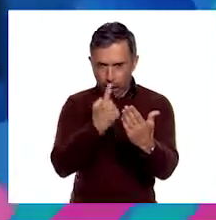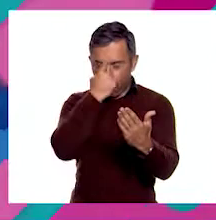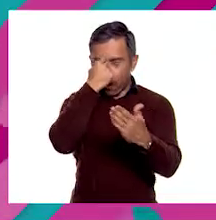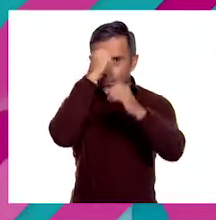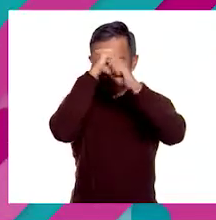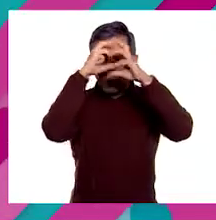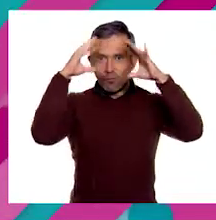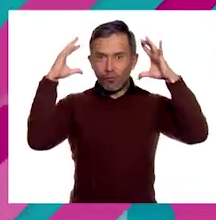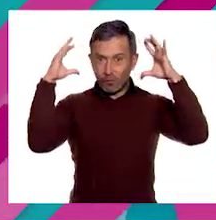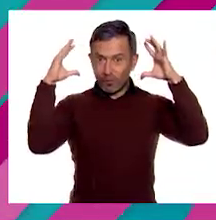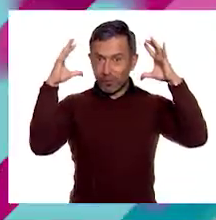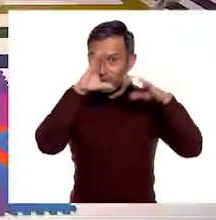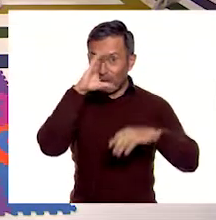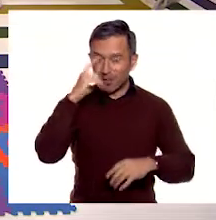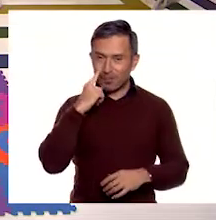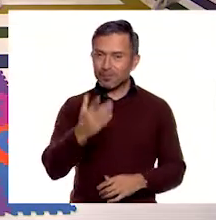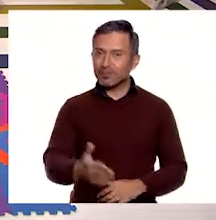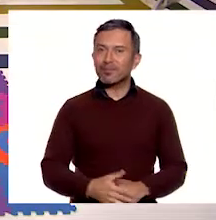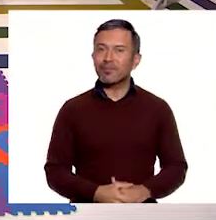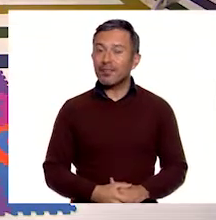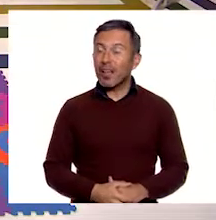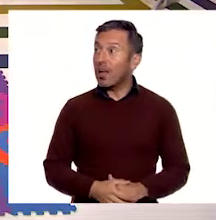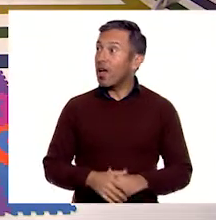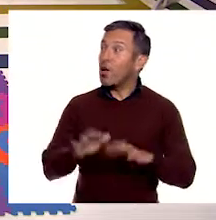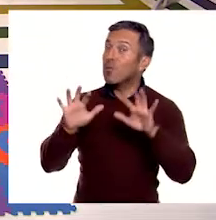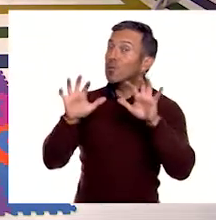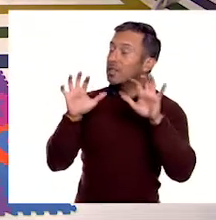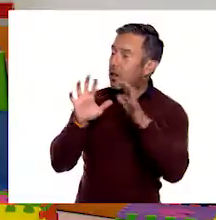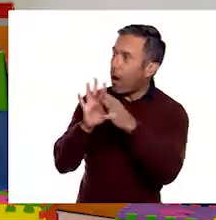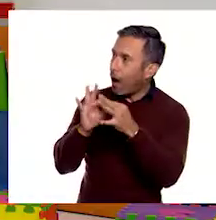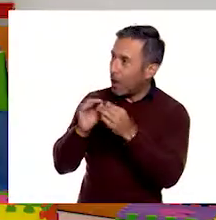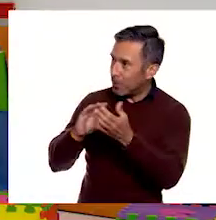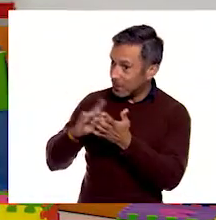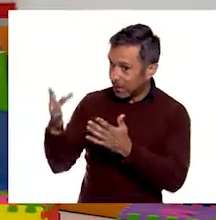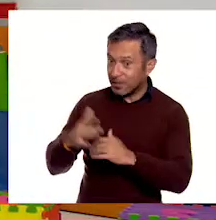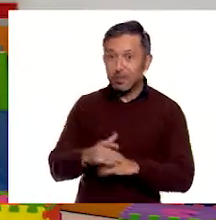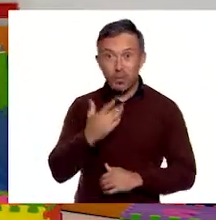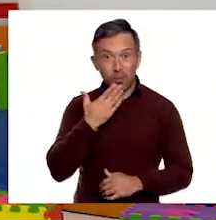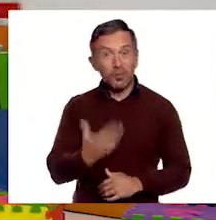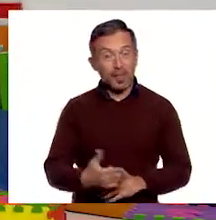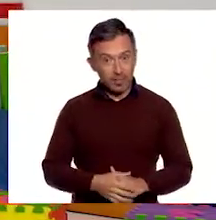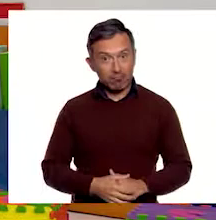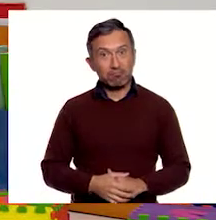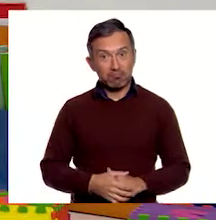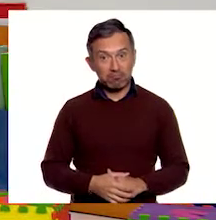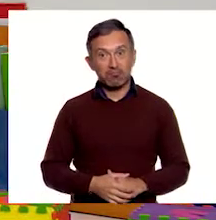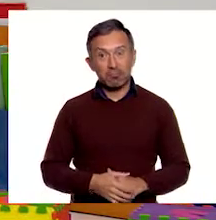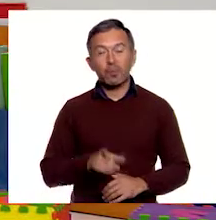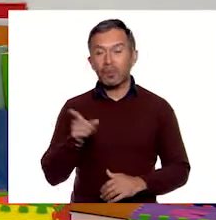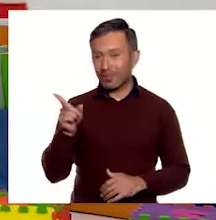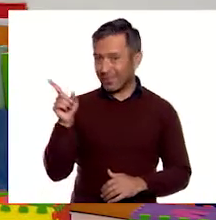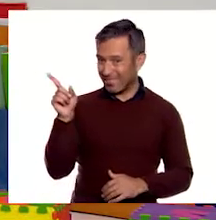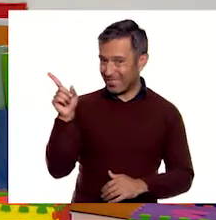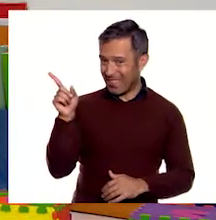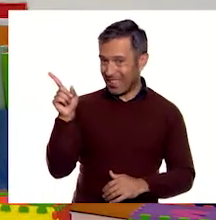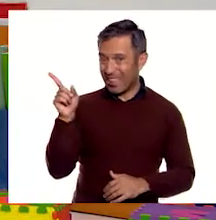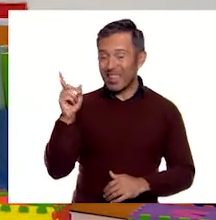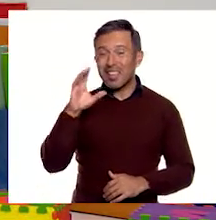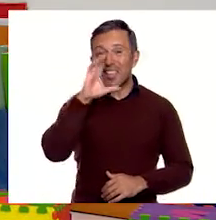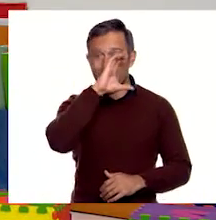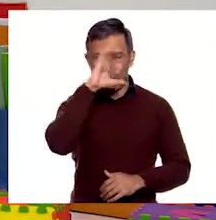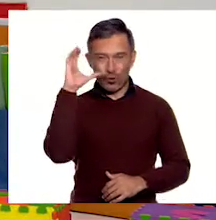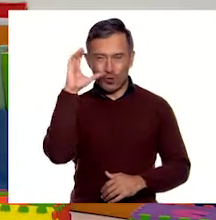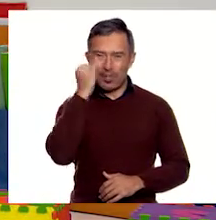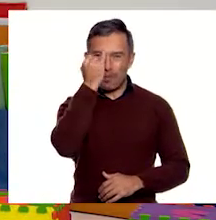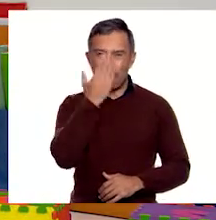Fin. Gracias, Maustrilio. Muy bien, ¿eh? Qué interesante estas imágenes ambiguas. Y